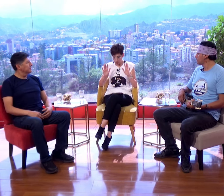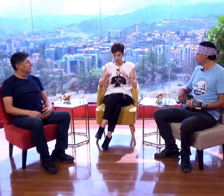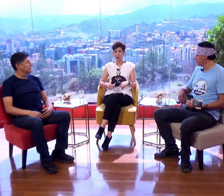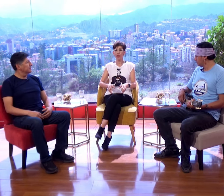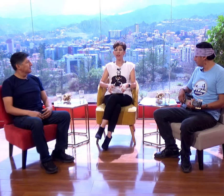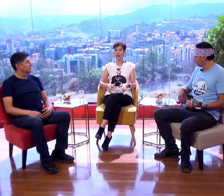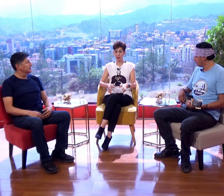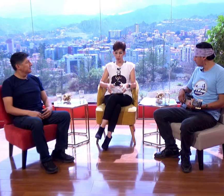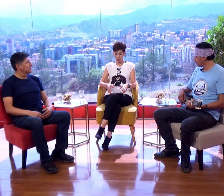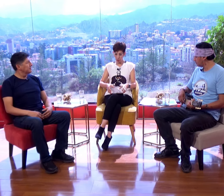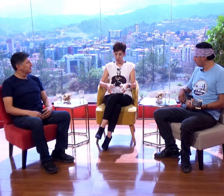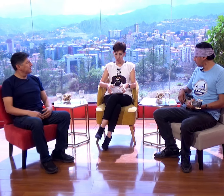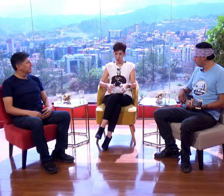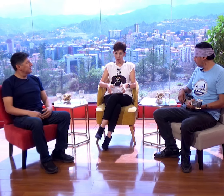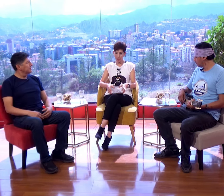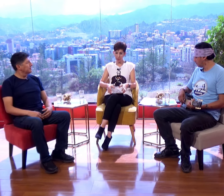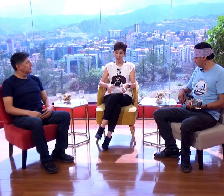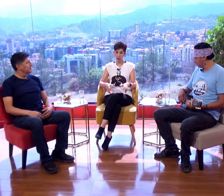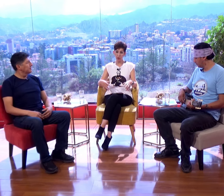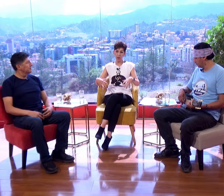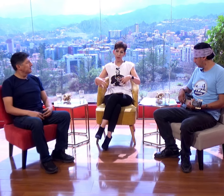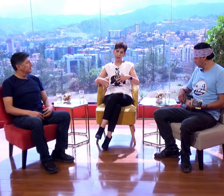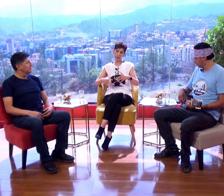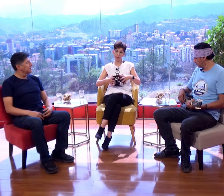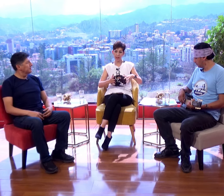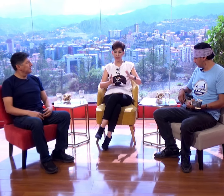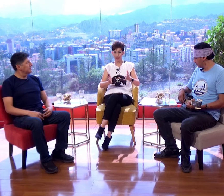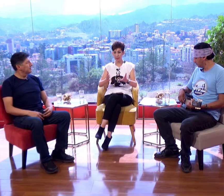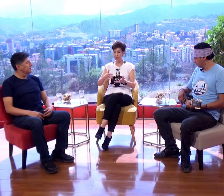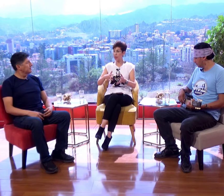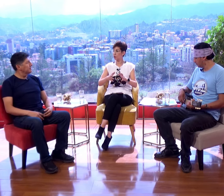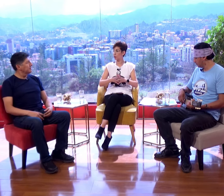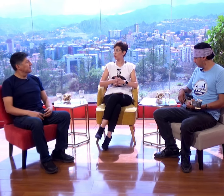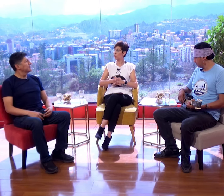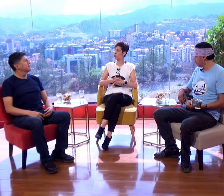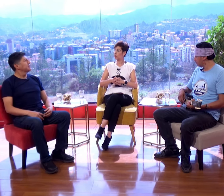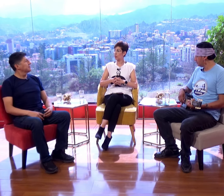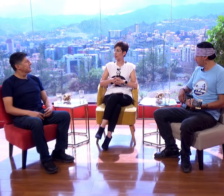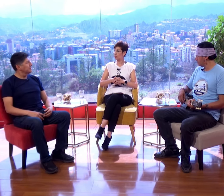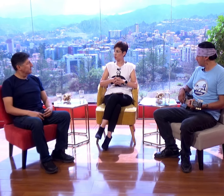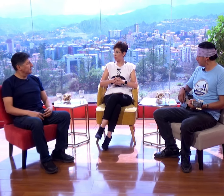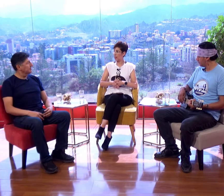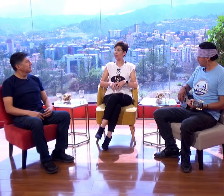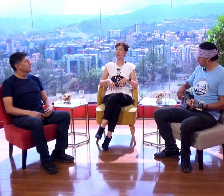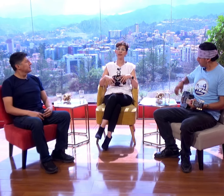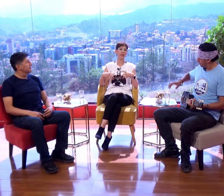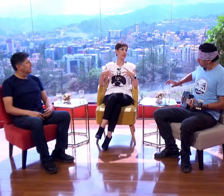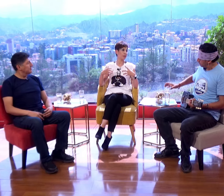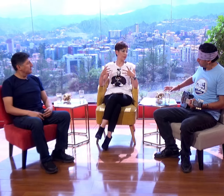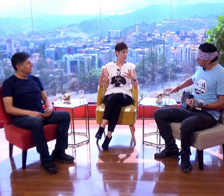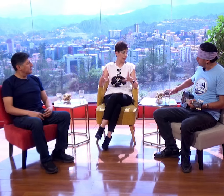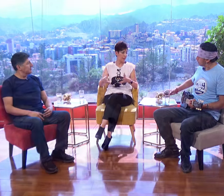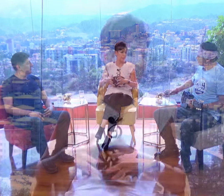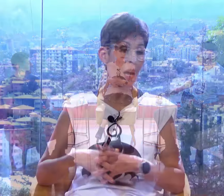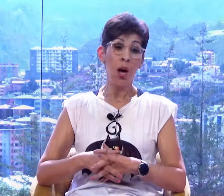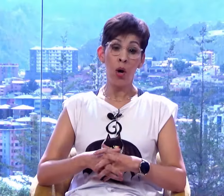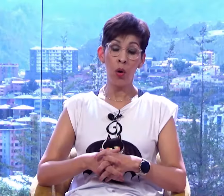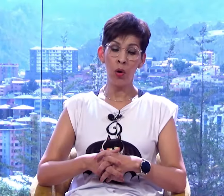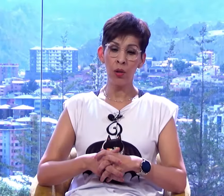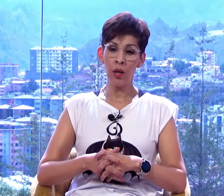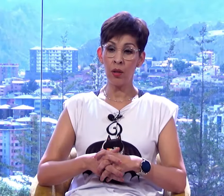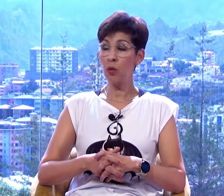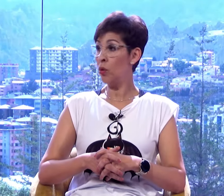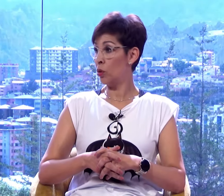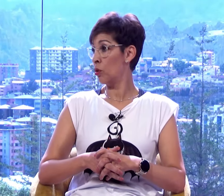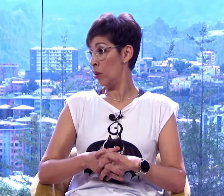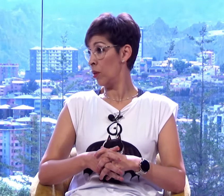yo que los museos no han sabido adaptarse a los movimientos de las sociedades, a las necesidades.